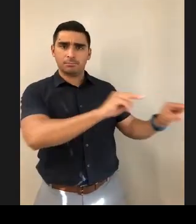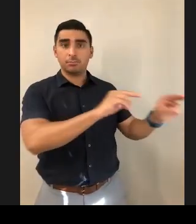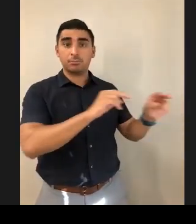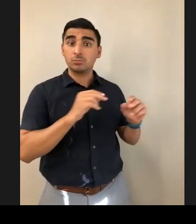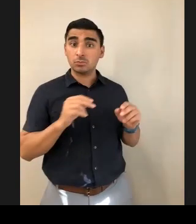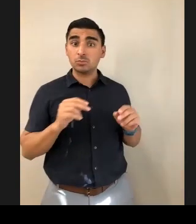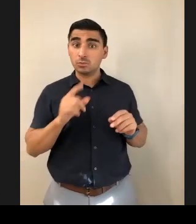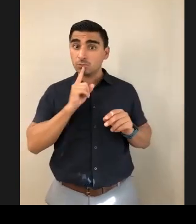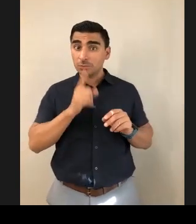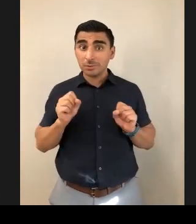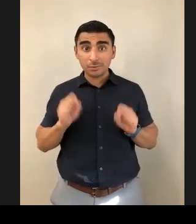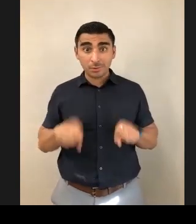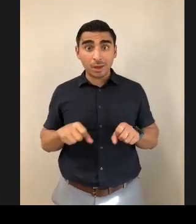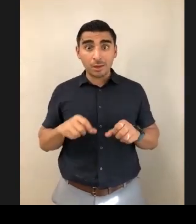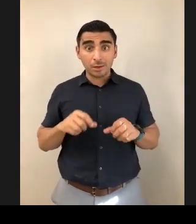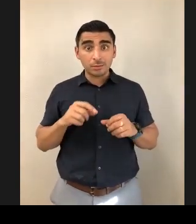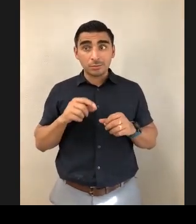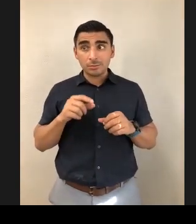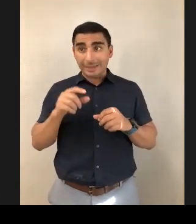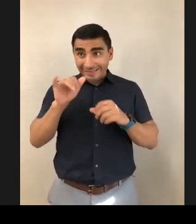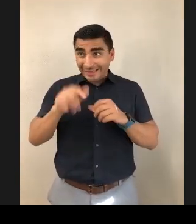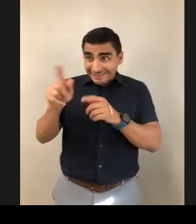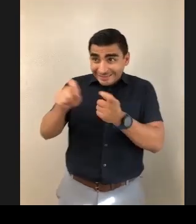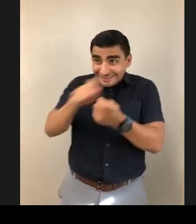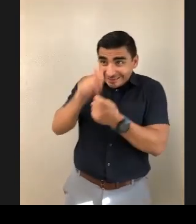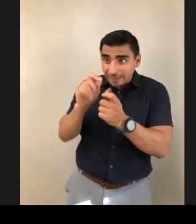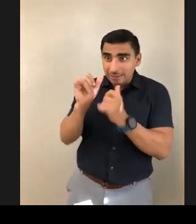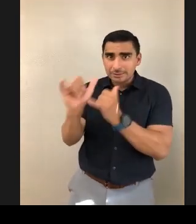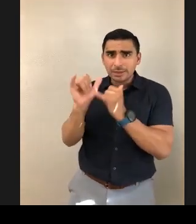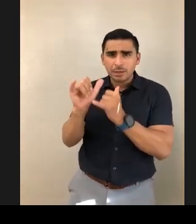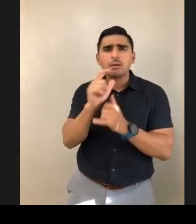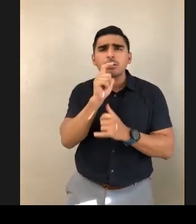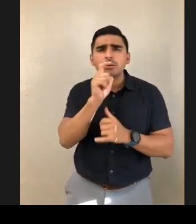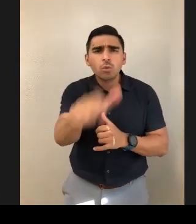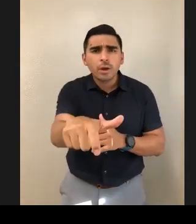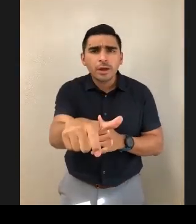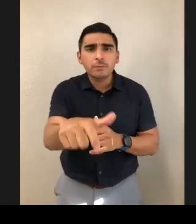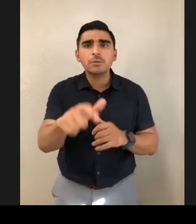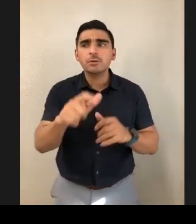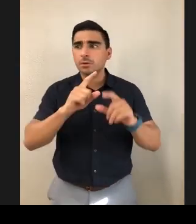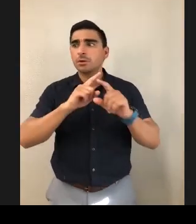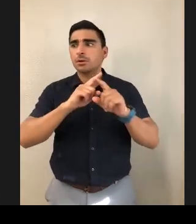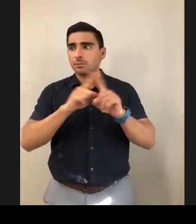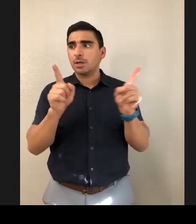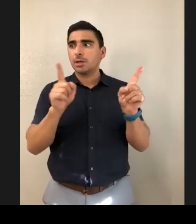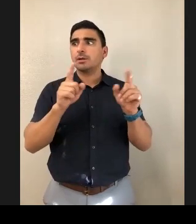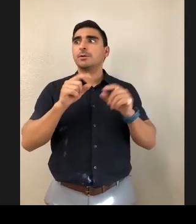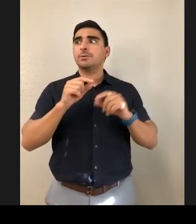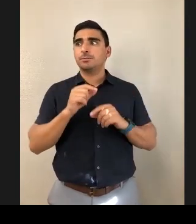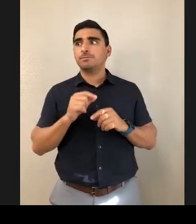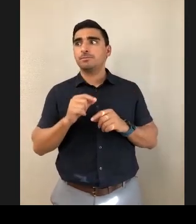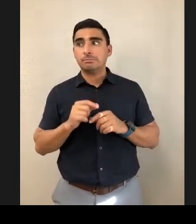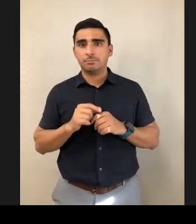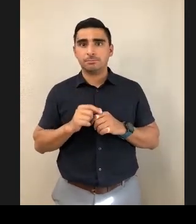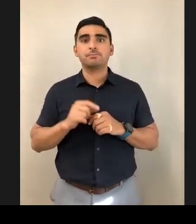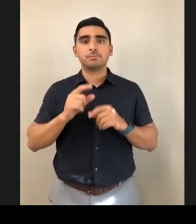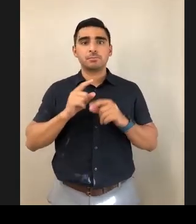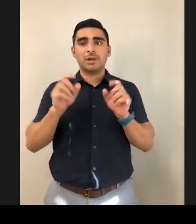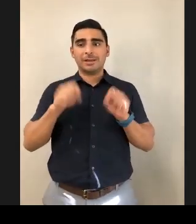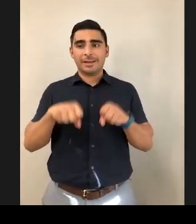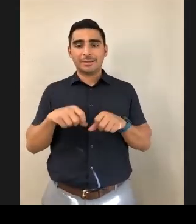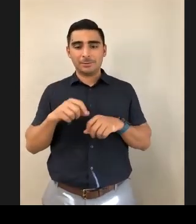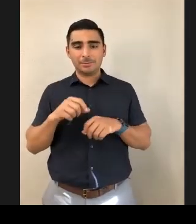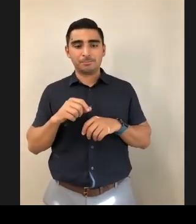se traslada la actitud. Y bueno, no tiene que ser algo exactamente como esto, pero disculpe que